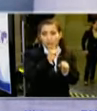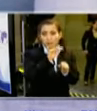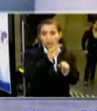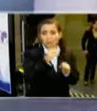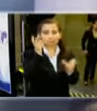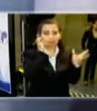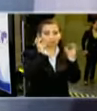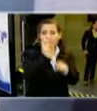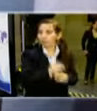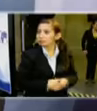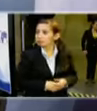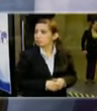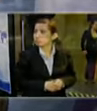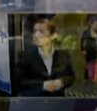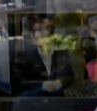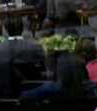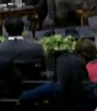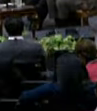escucharlo.